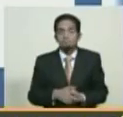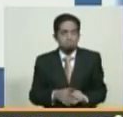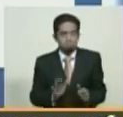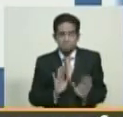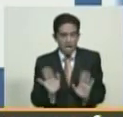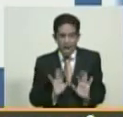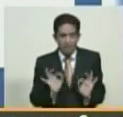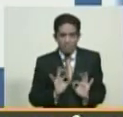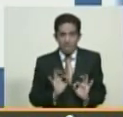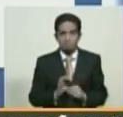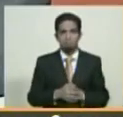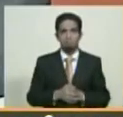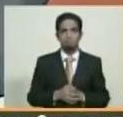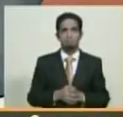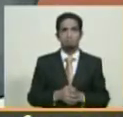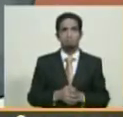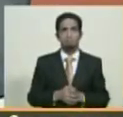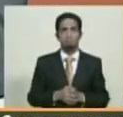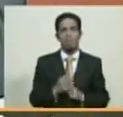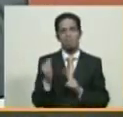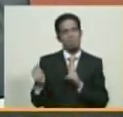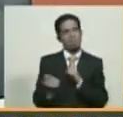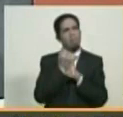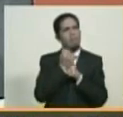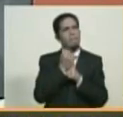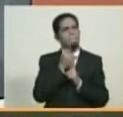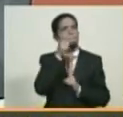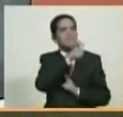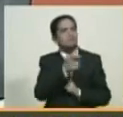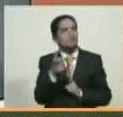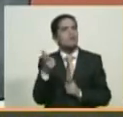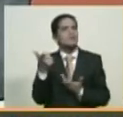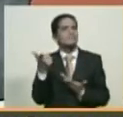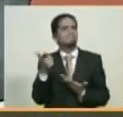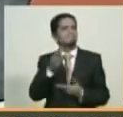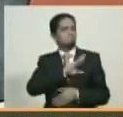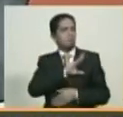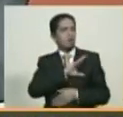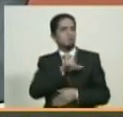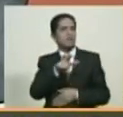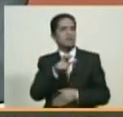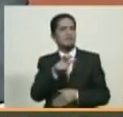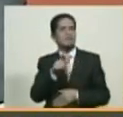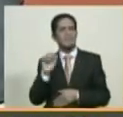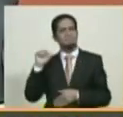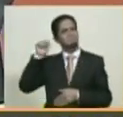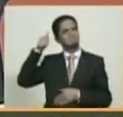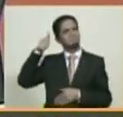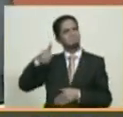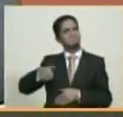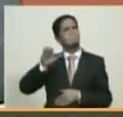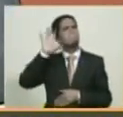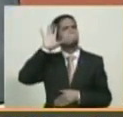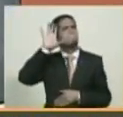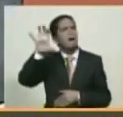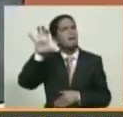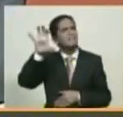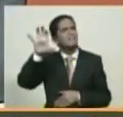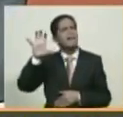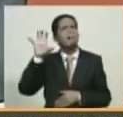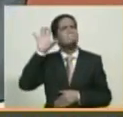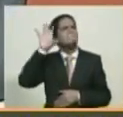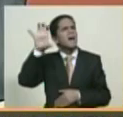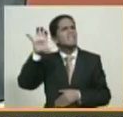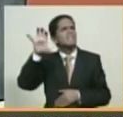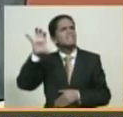simplemente. Discriminan habitantes de un país que tiene una historia y una tradición de recibir a